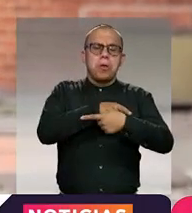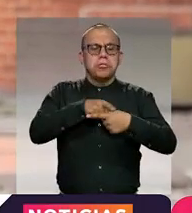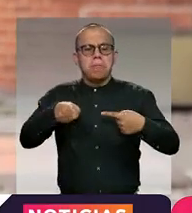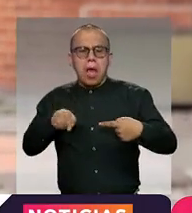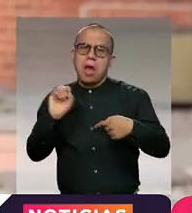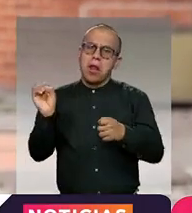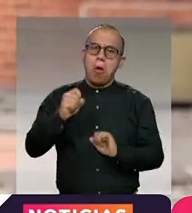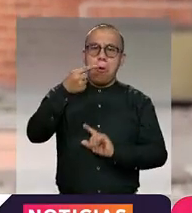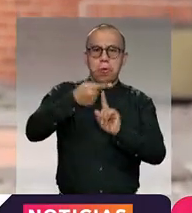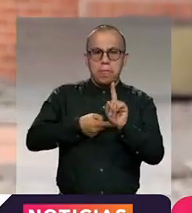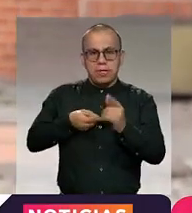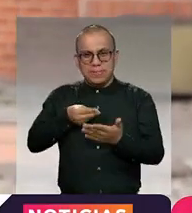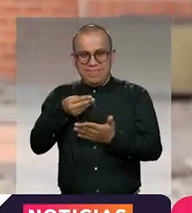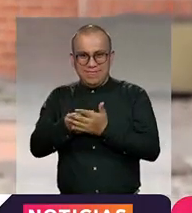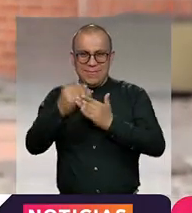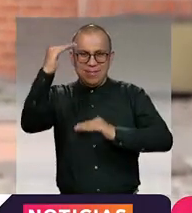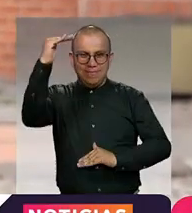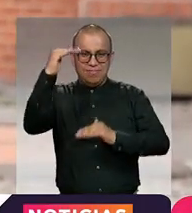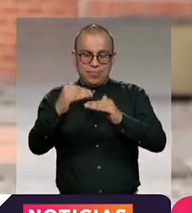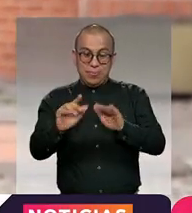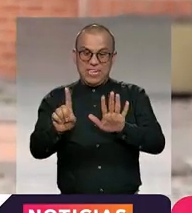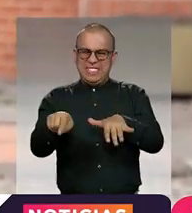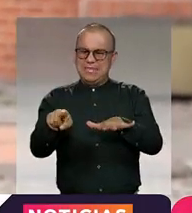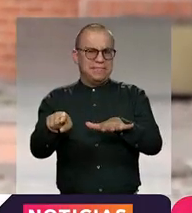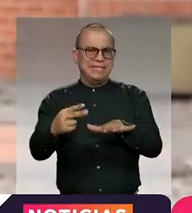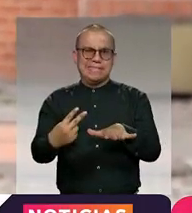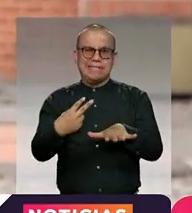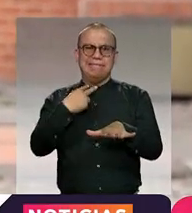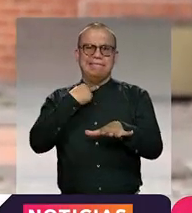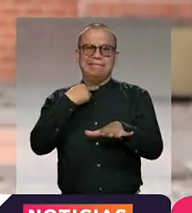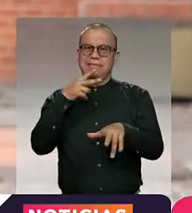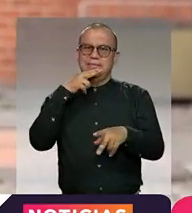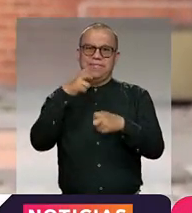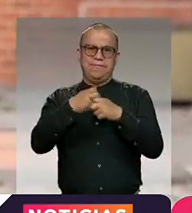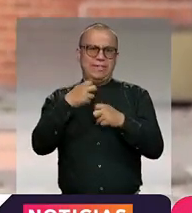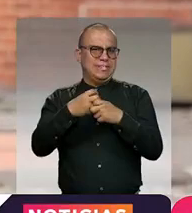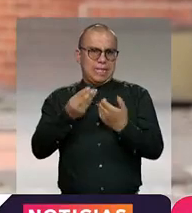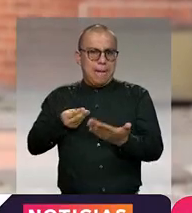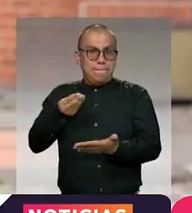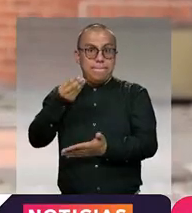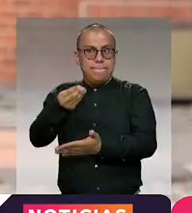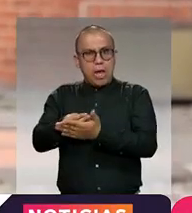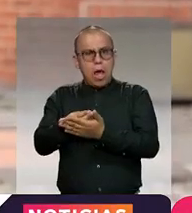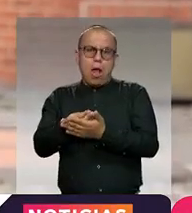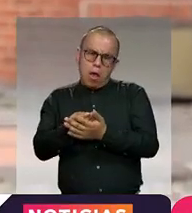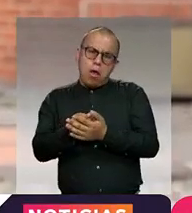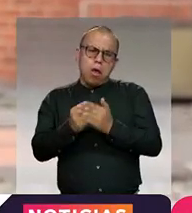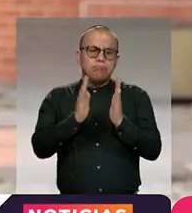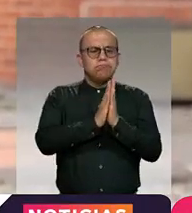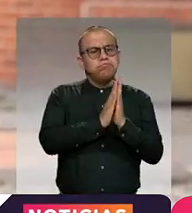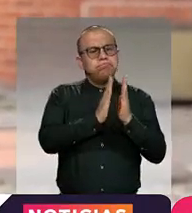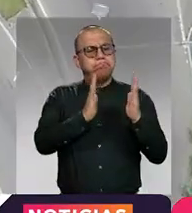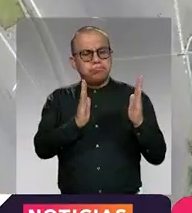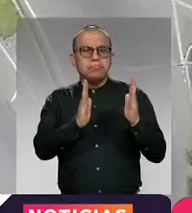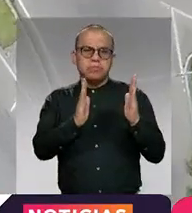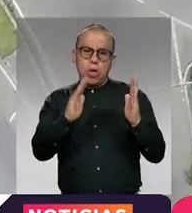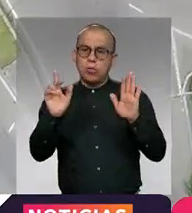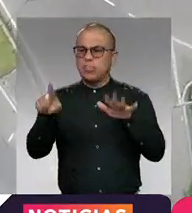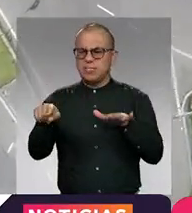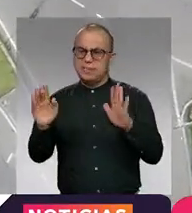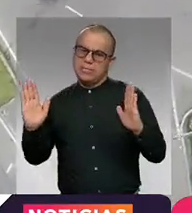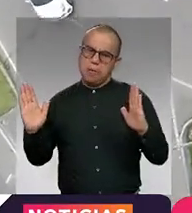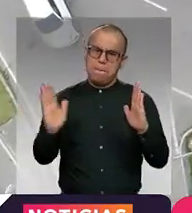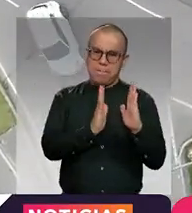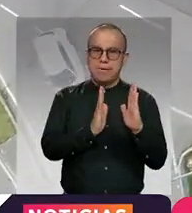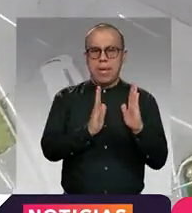un mes. Vamos a bajar entonces ese plazo porque alguna gente no puede pagar los 6 meses y quiere pagar por cierto periodo de tiempo más corto.